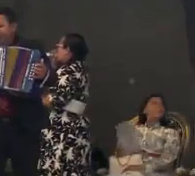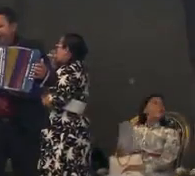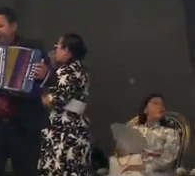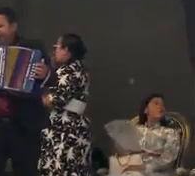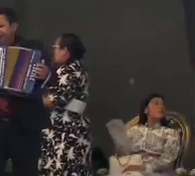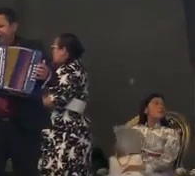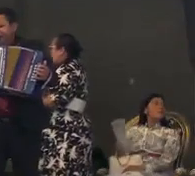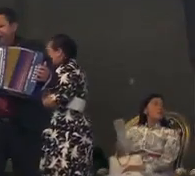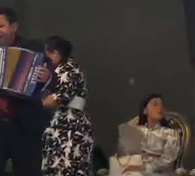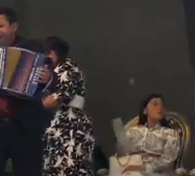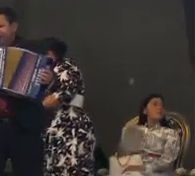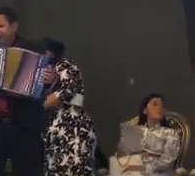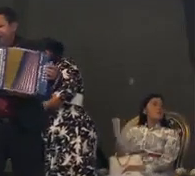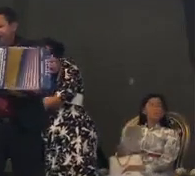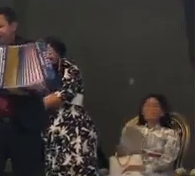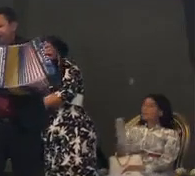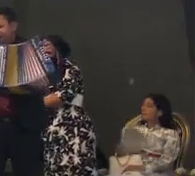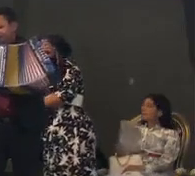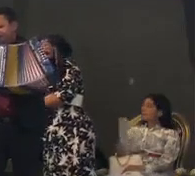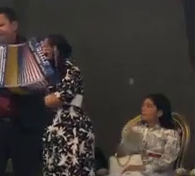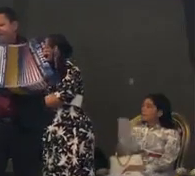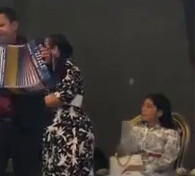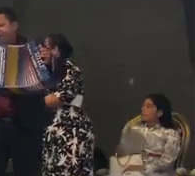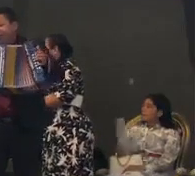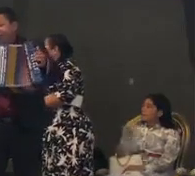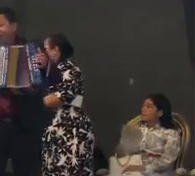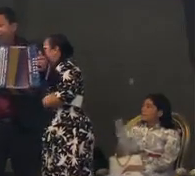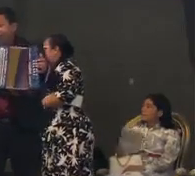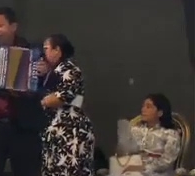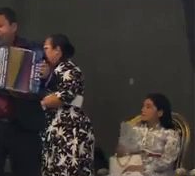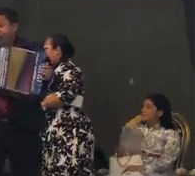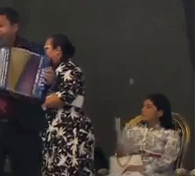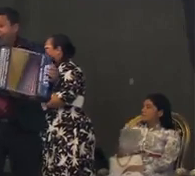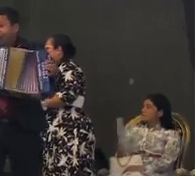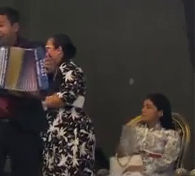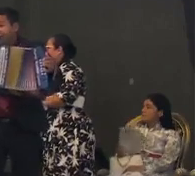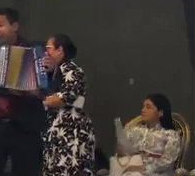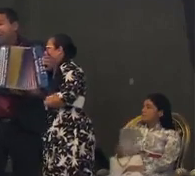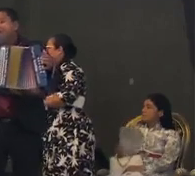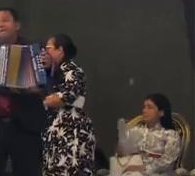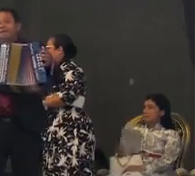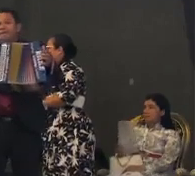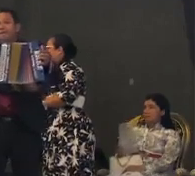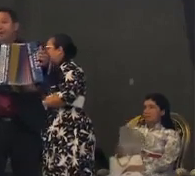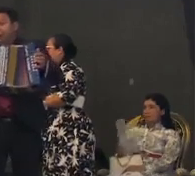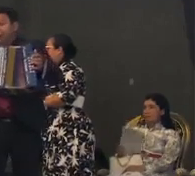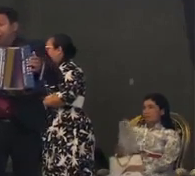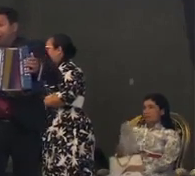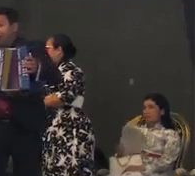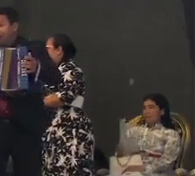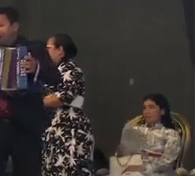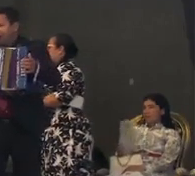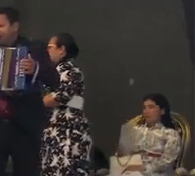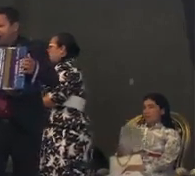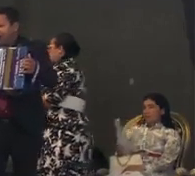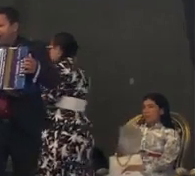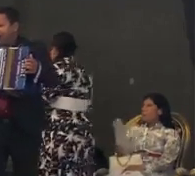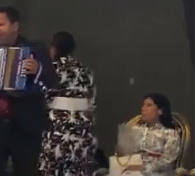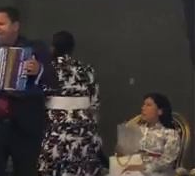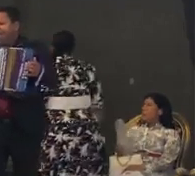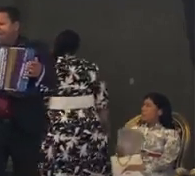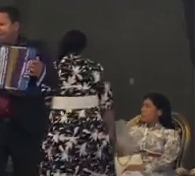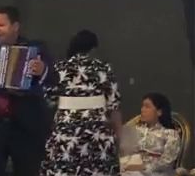que llevaba en el corazón. Fueron tan largos los años que contigo me